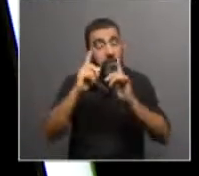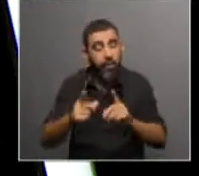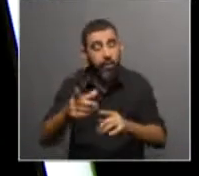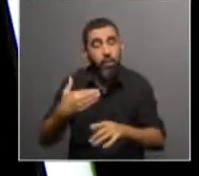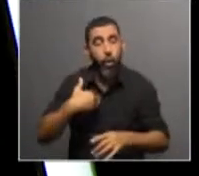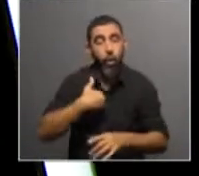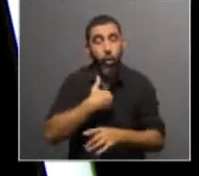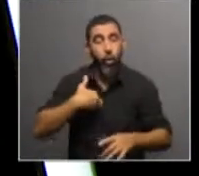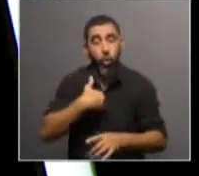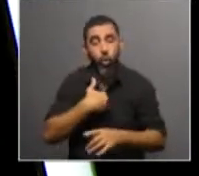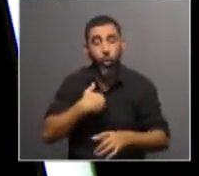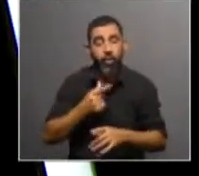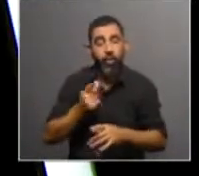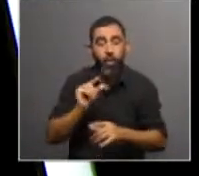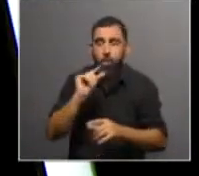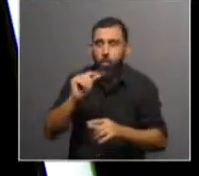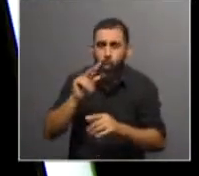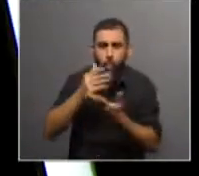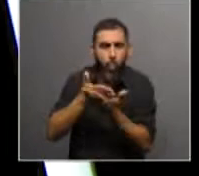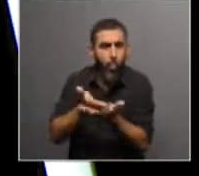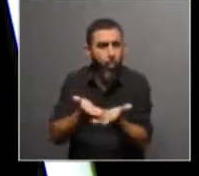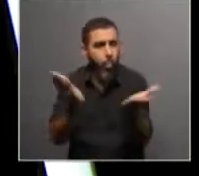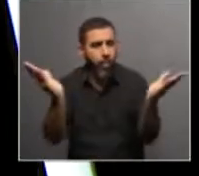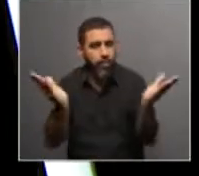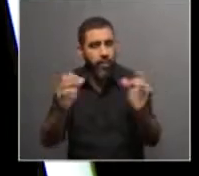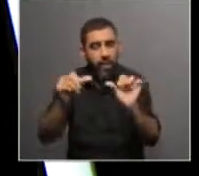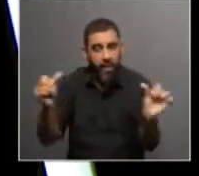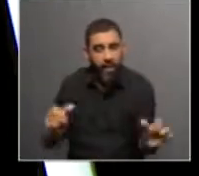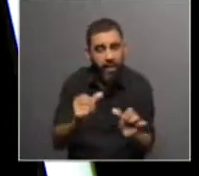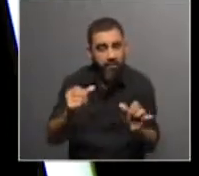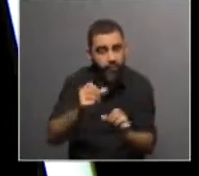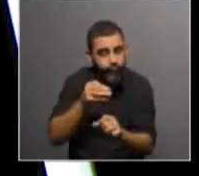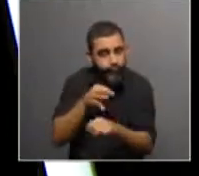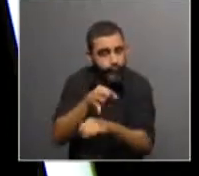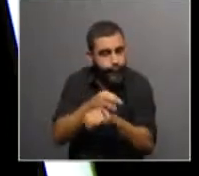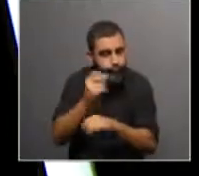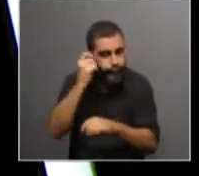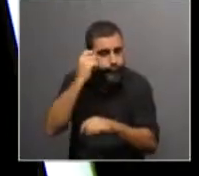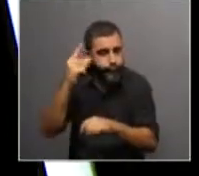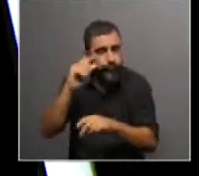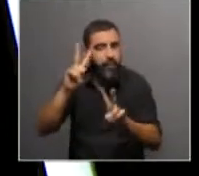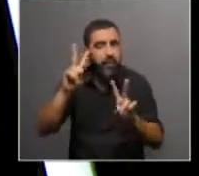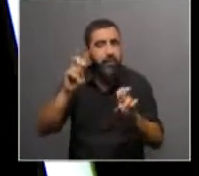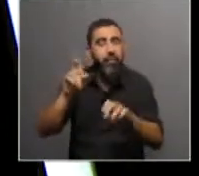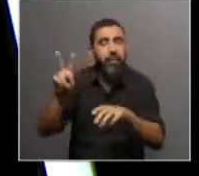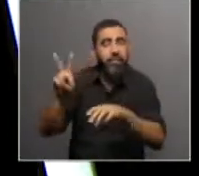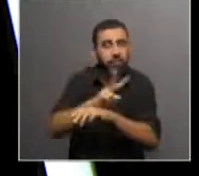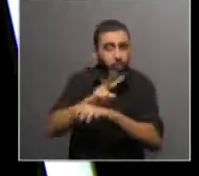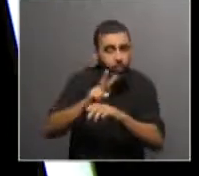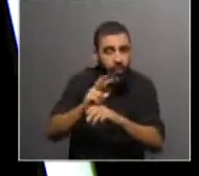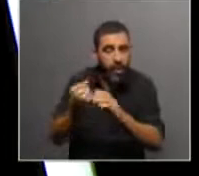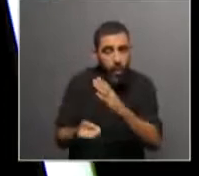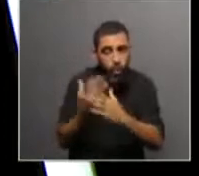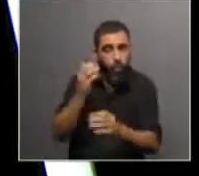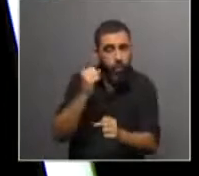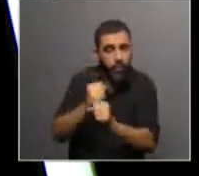rol, insisto, re poco visibilizado de generar capacidades en cuanto a seguridad, en cuanto a nuevos oficios,